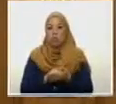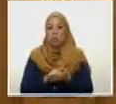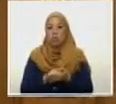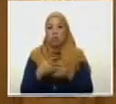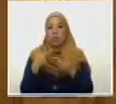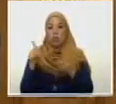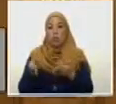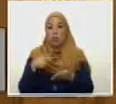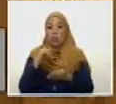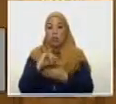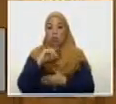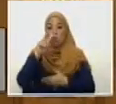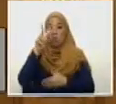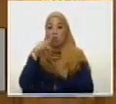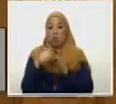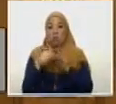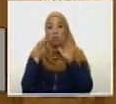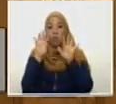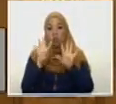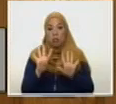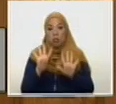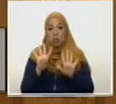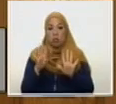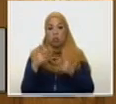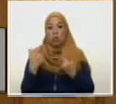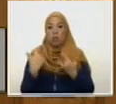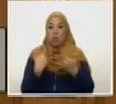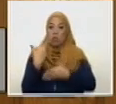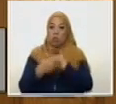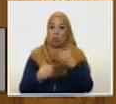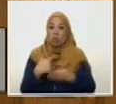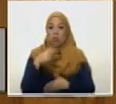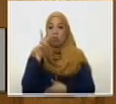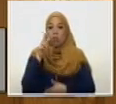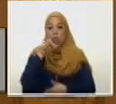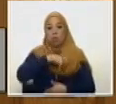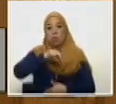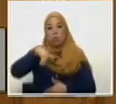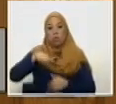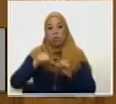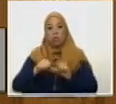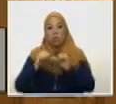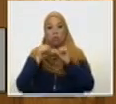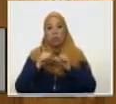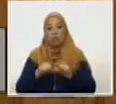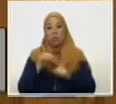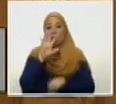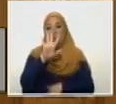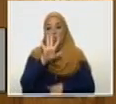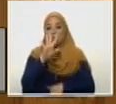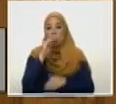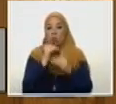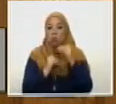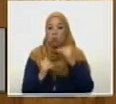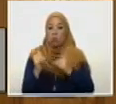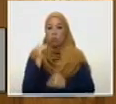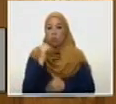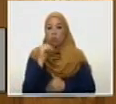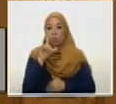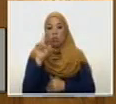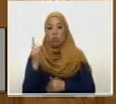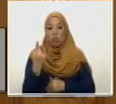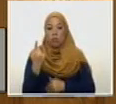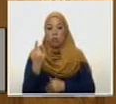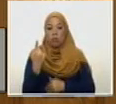términos generales, para el 2019, las líneas de actuación del BCB se circunscriben en 5 grandes áreas. La